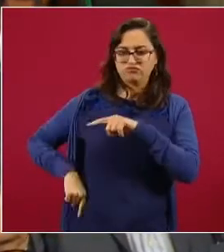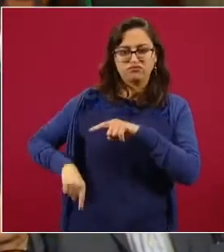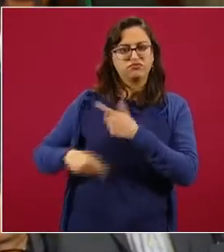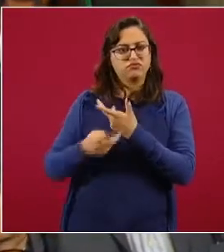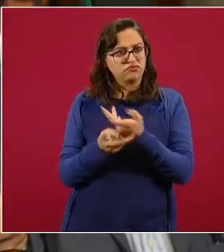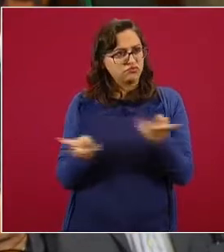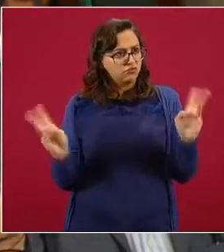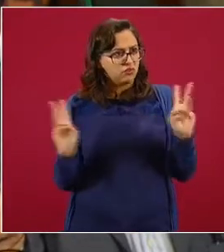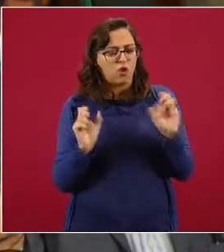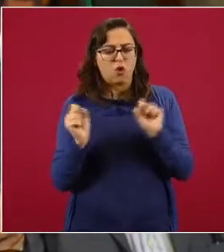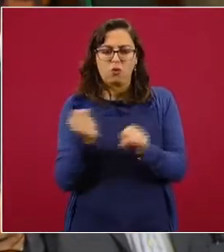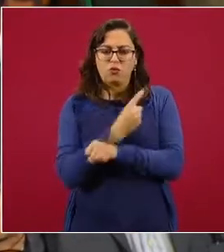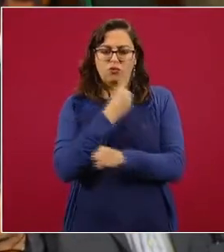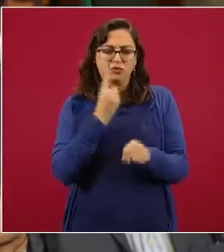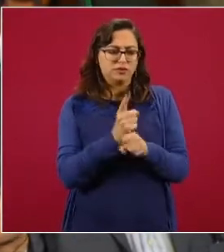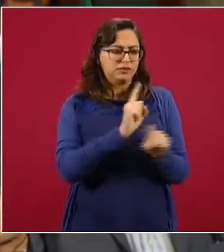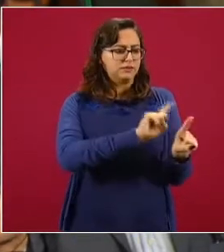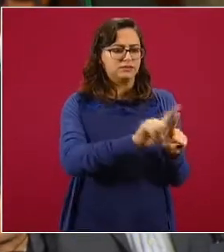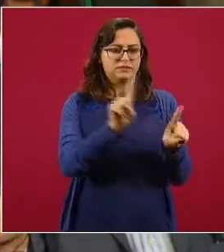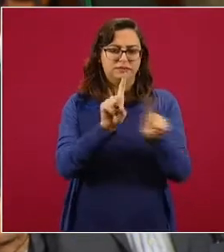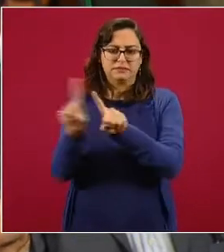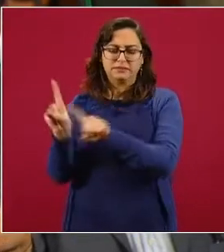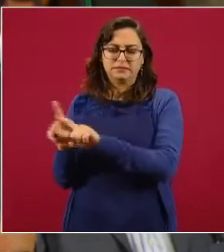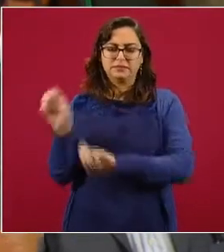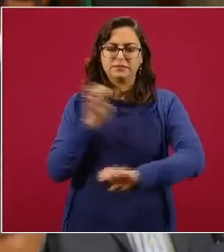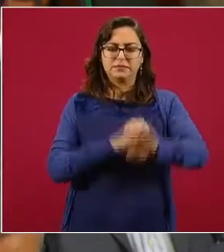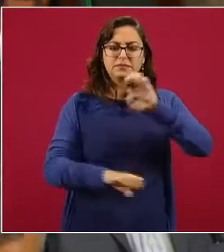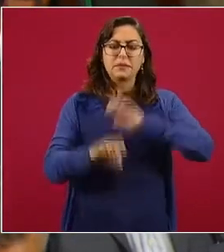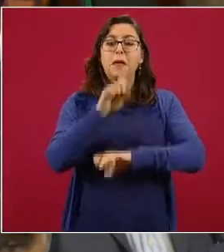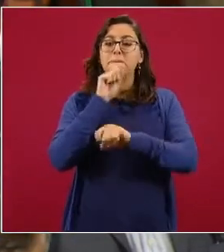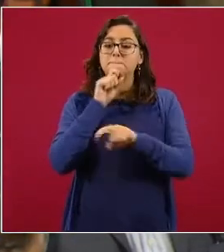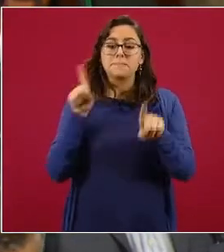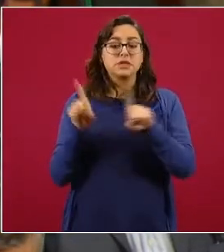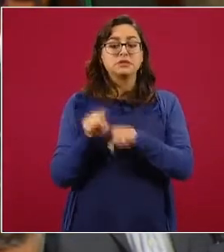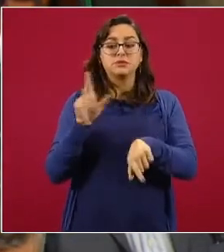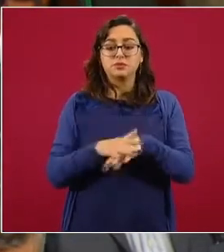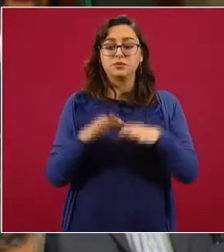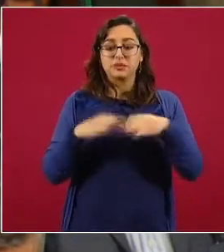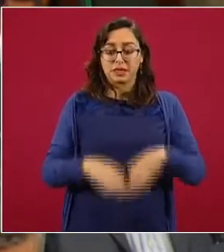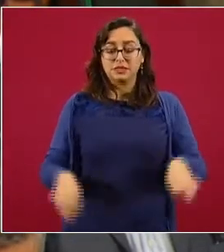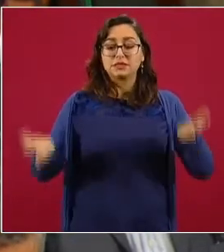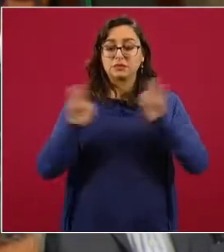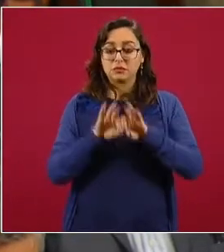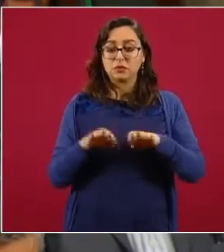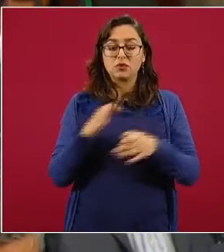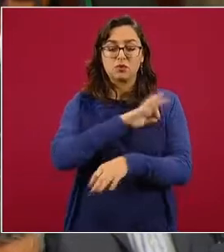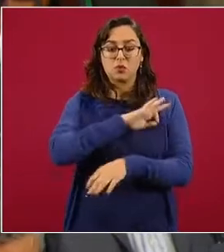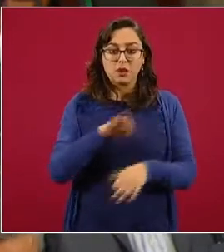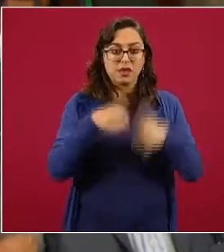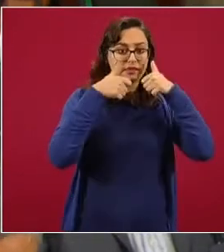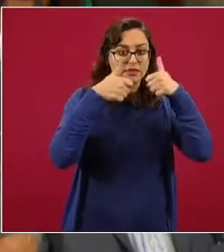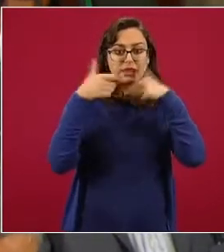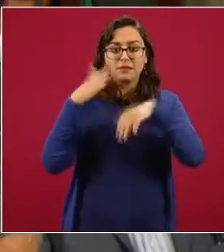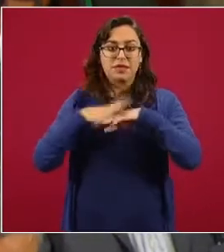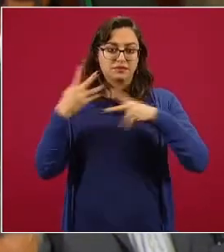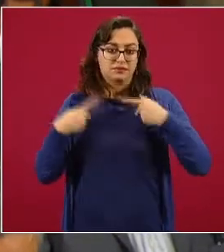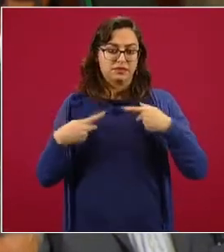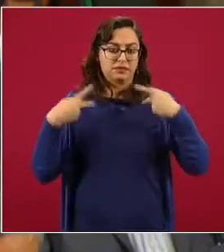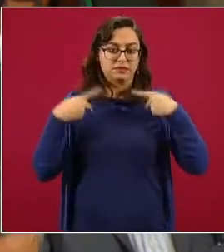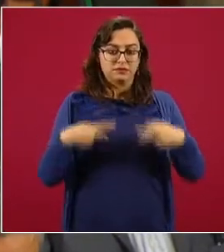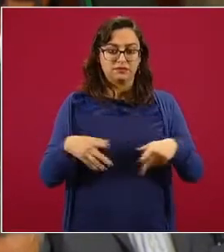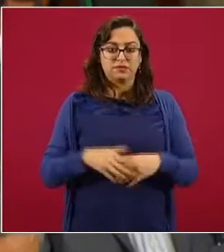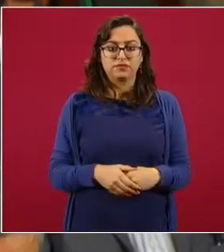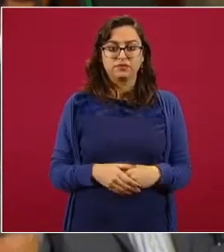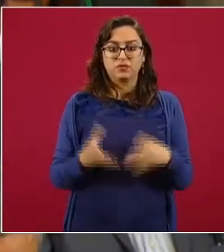abanico de oportunidades a más empresas. Se le amplíe sobre todo la capacidad al mecanismo de operar. Muchos me han pedido que no hiciera